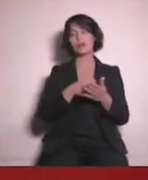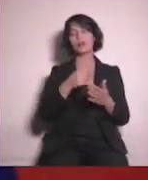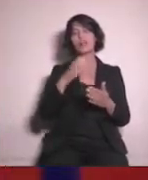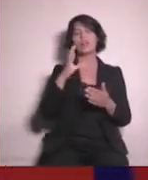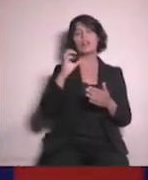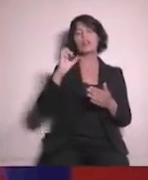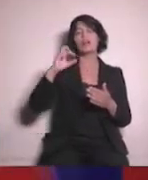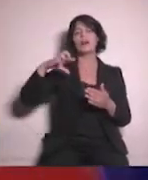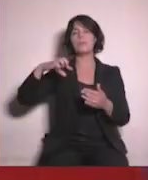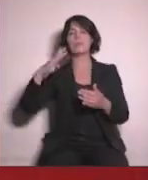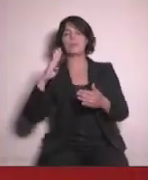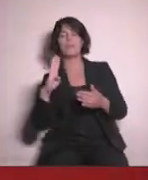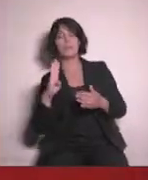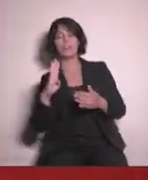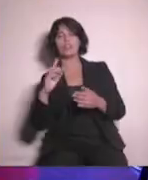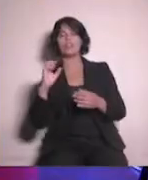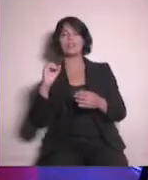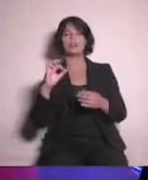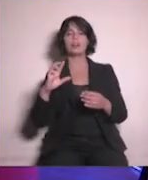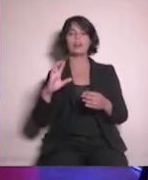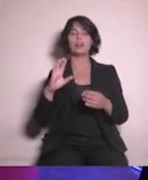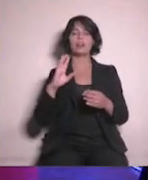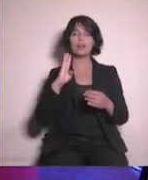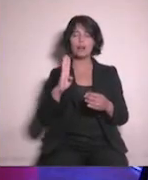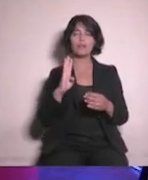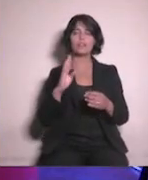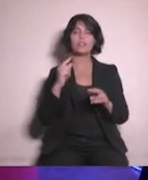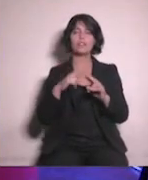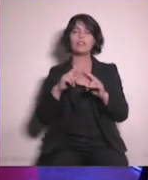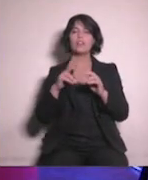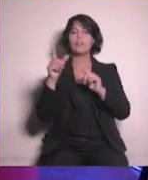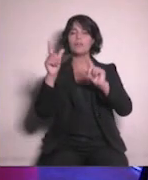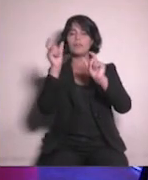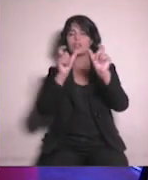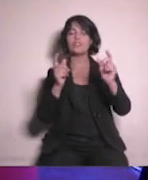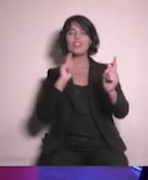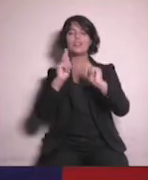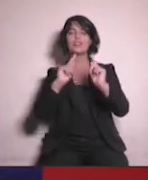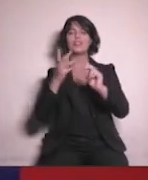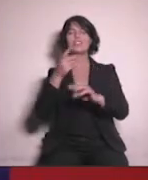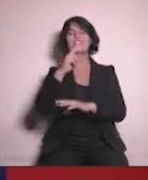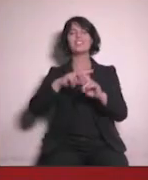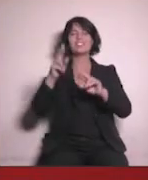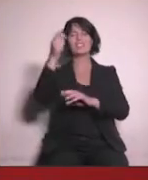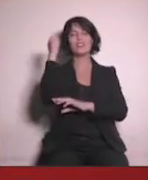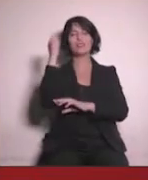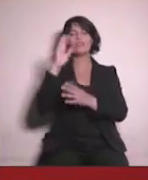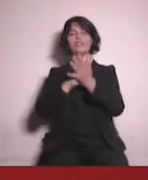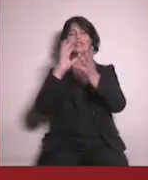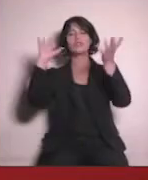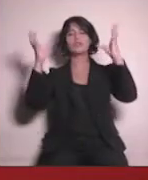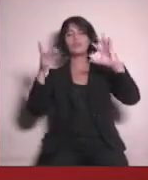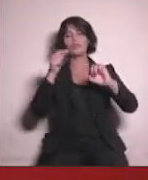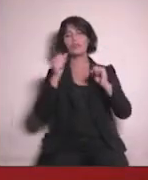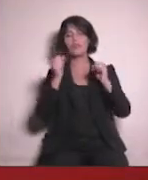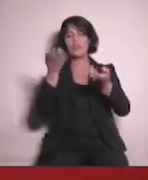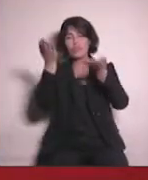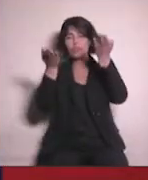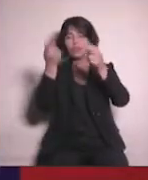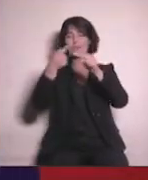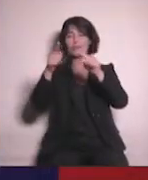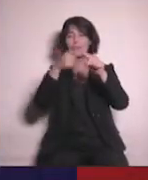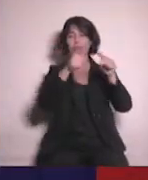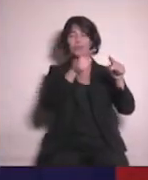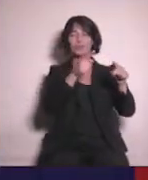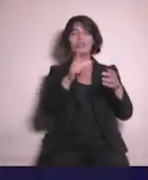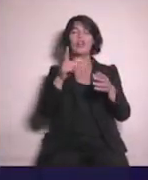saldo administrado, que es la manera como se cobran normalmente los administradores de fondos en el mundo y en la cual uno puede comparar con el resto